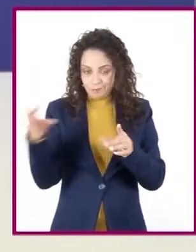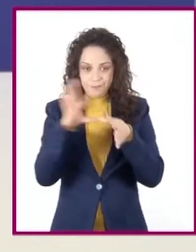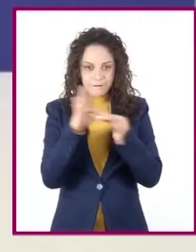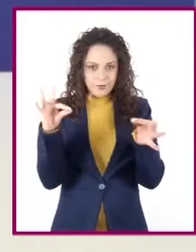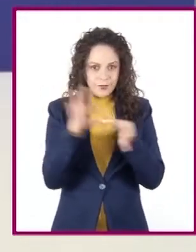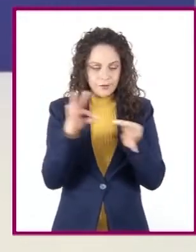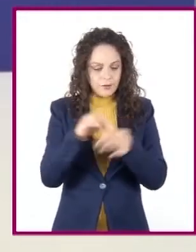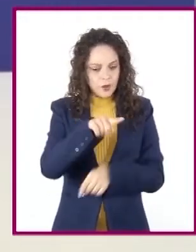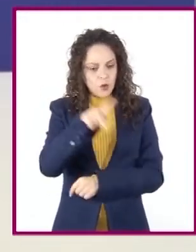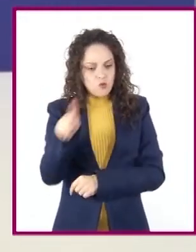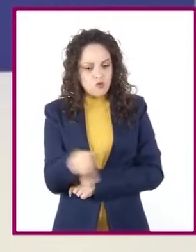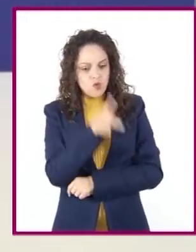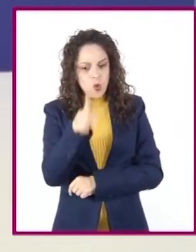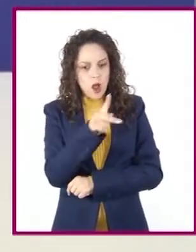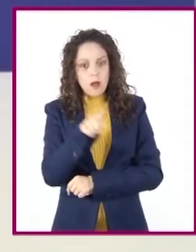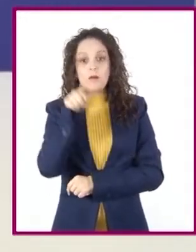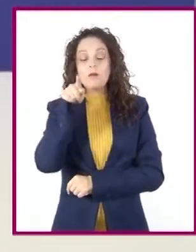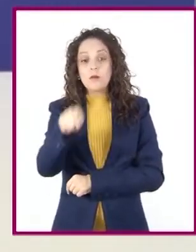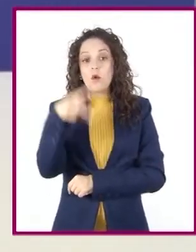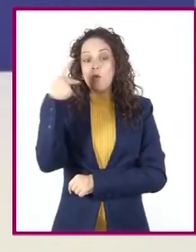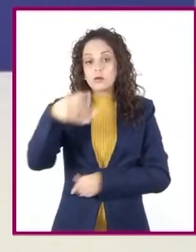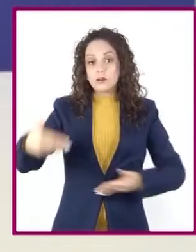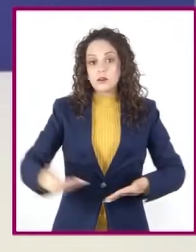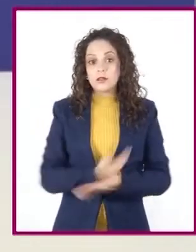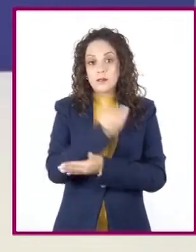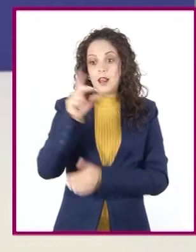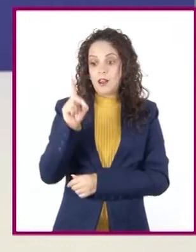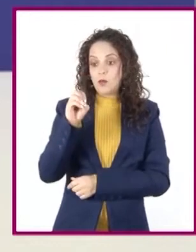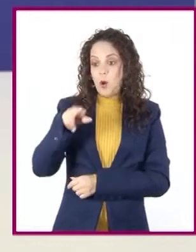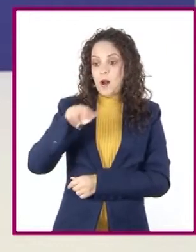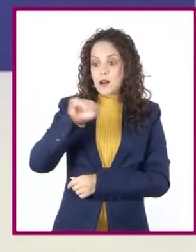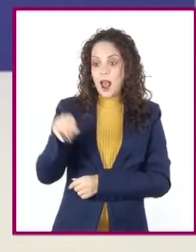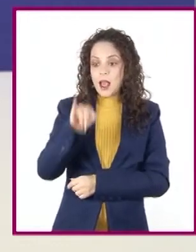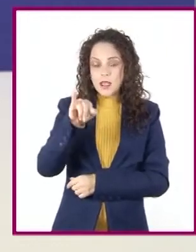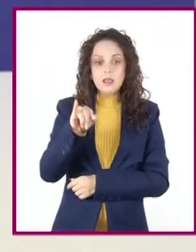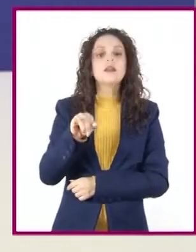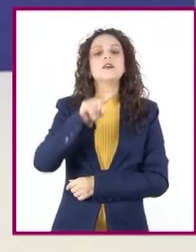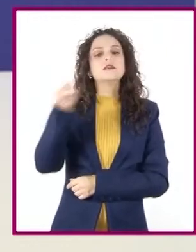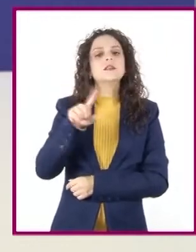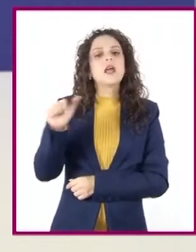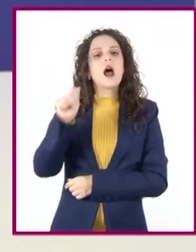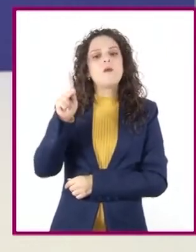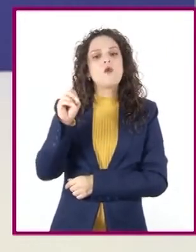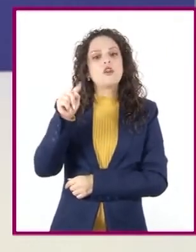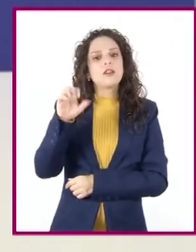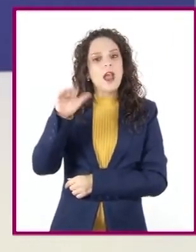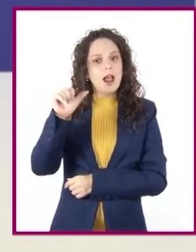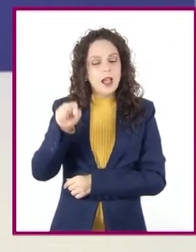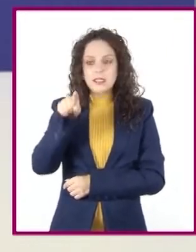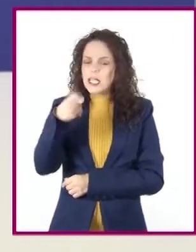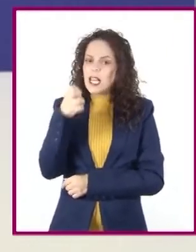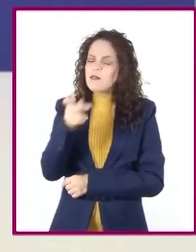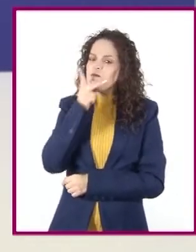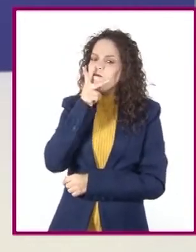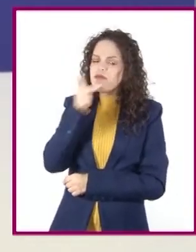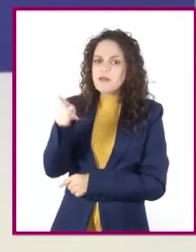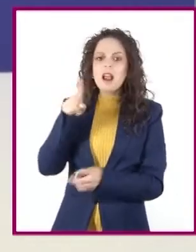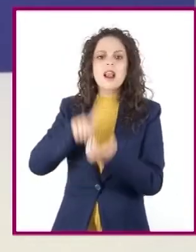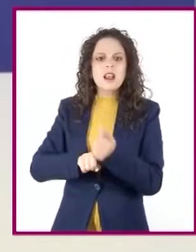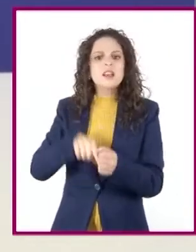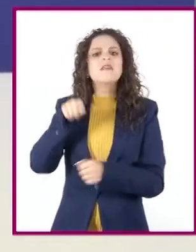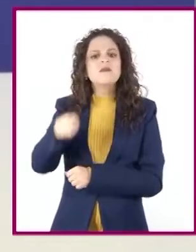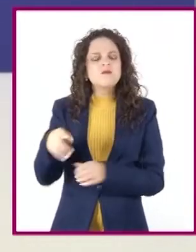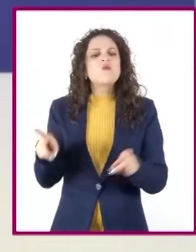al que perteneció Don Ají, los zapotecas. La palabra zapoteca es de origen